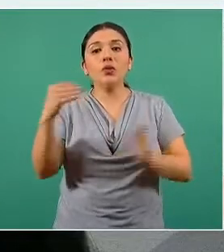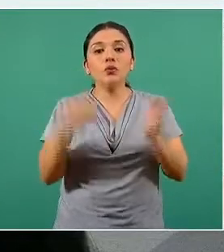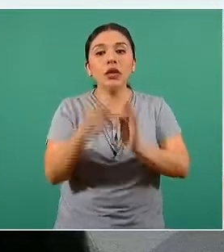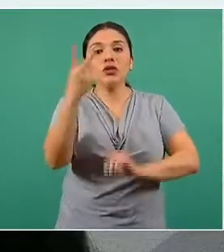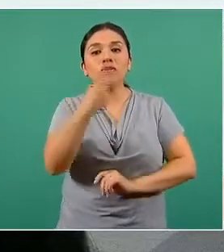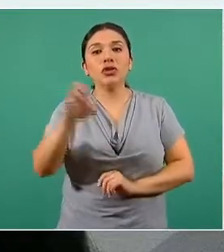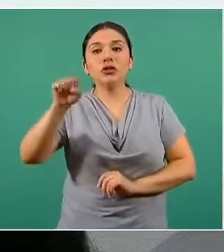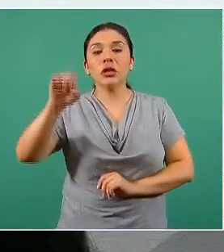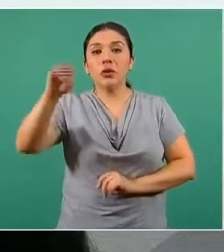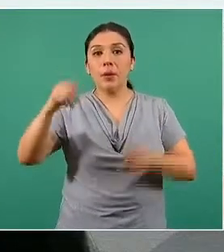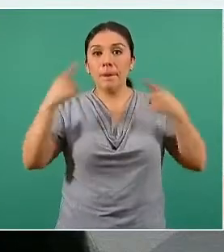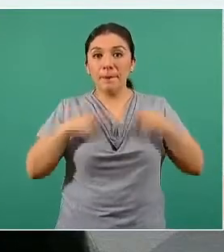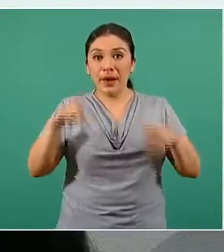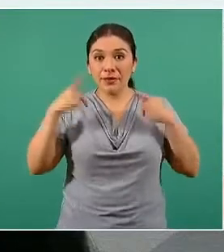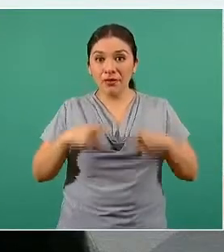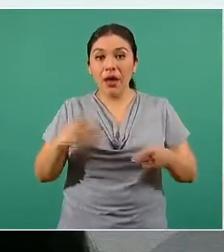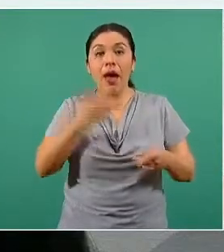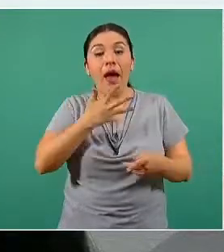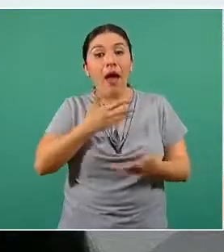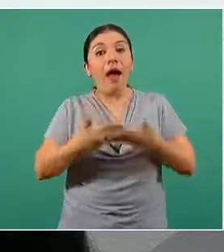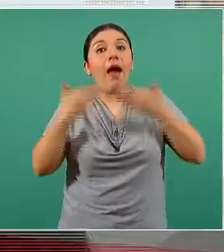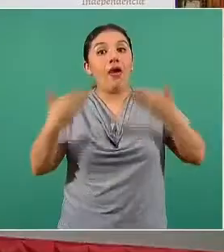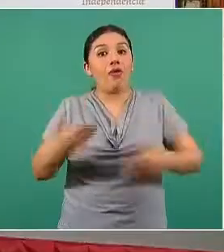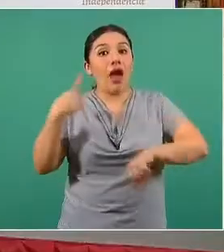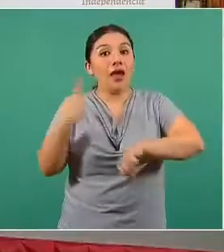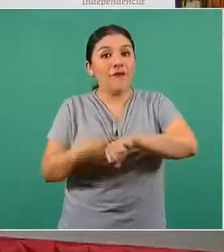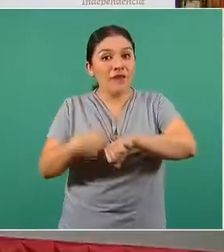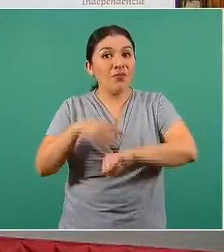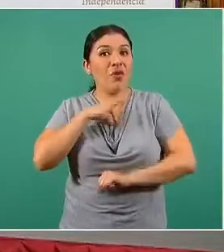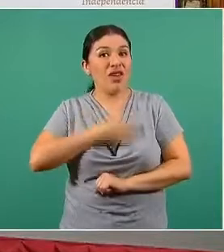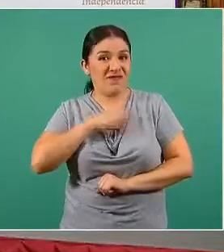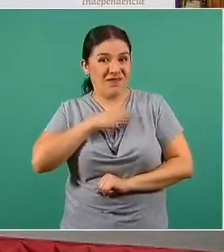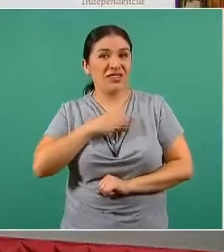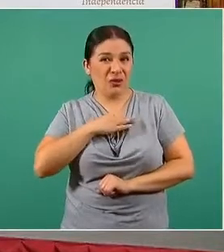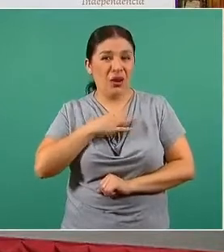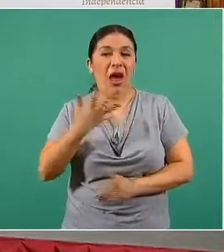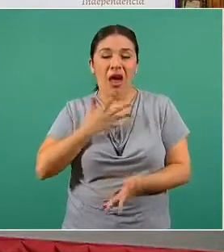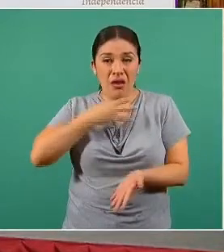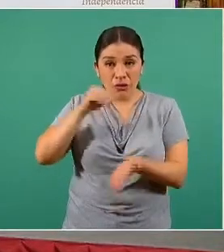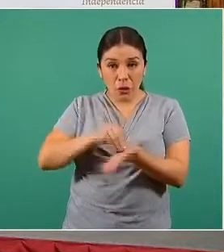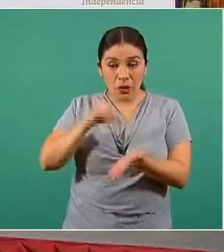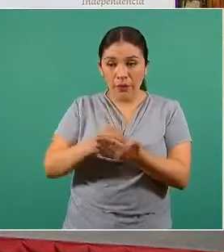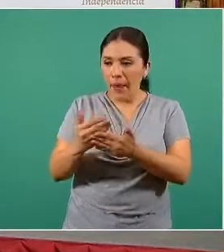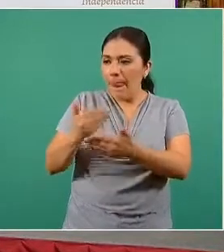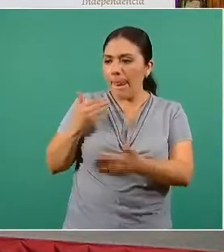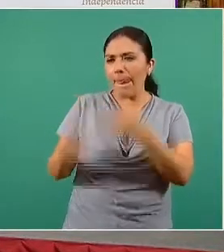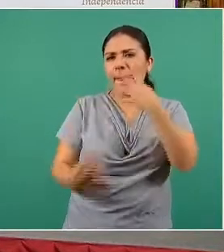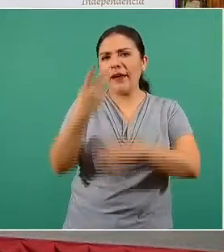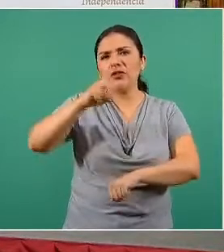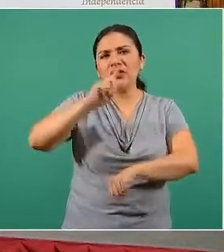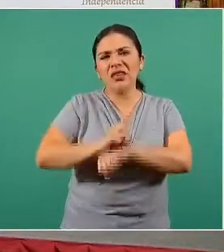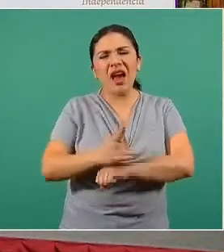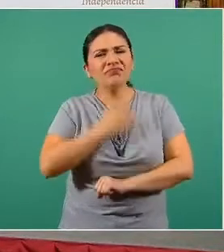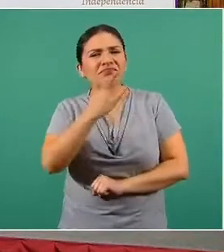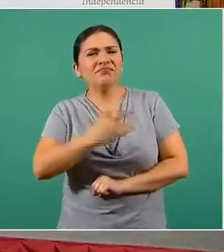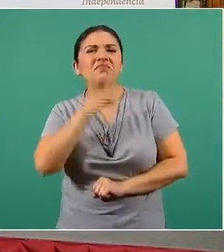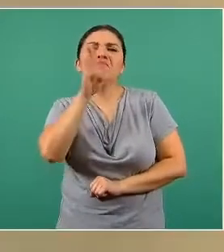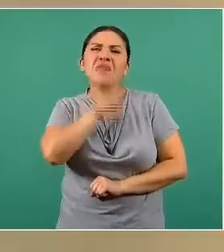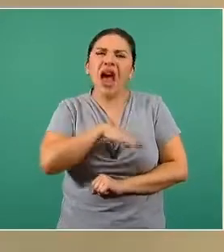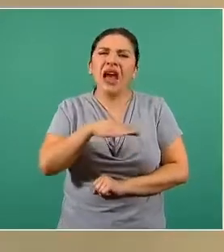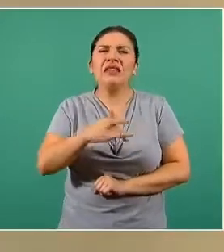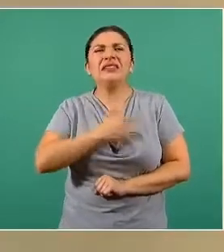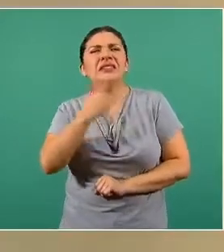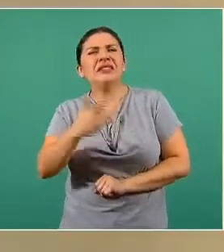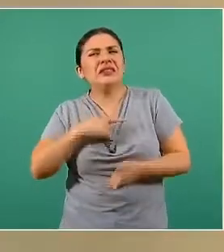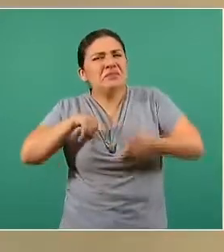21.269 personas son quienes actualmente tienen una infección activa. En los últimos 14 días hayan iniciado